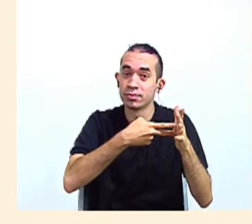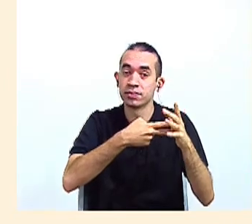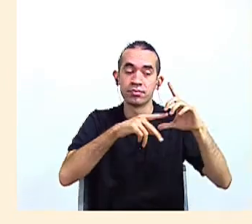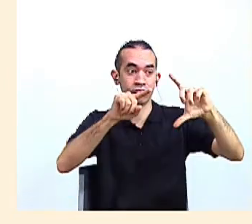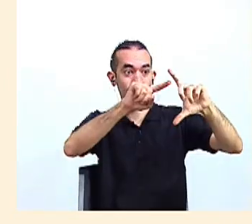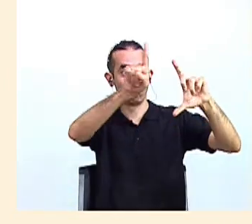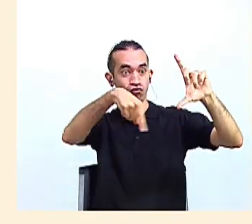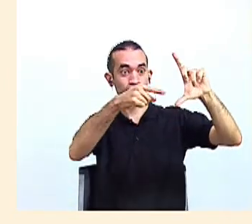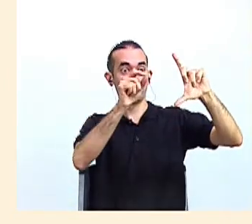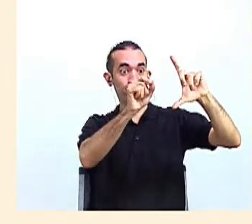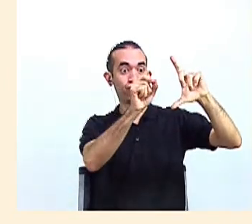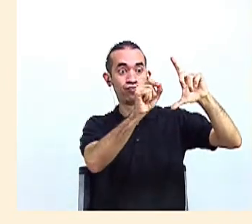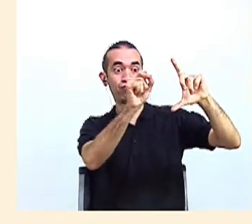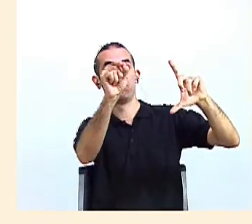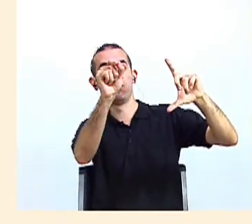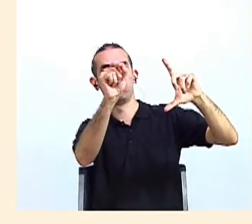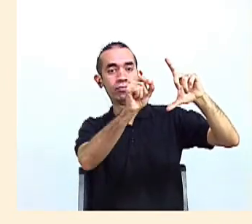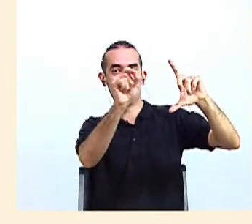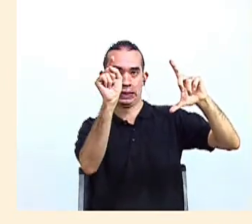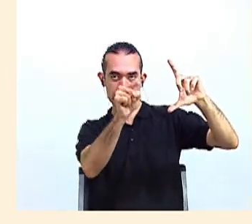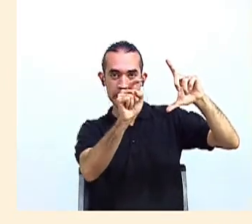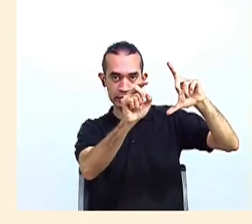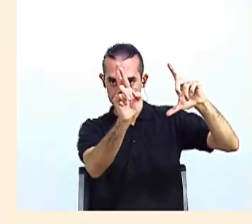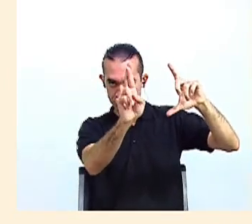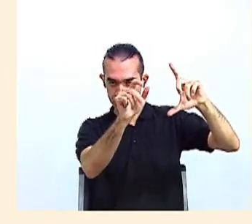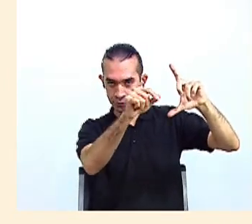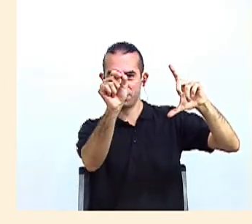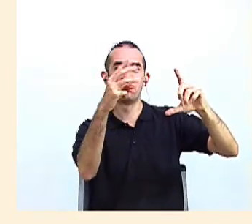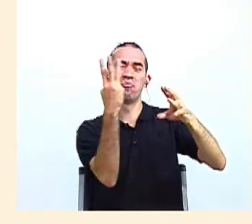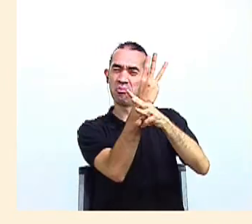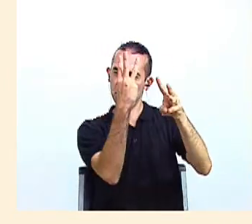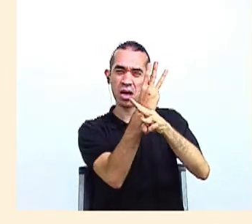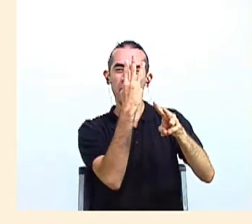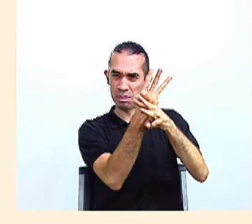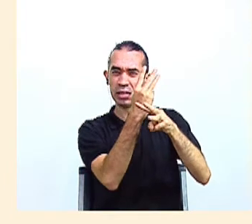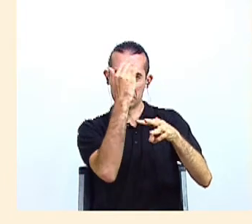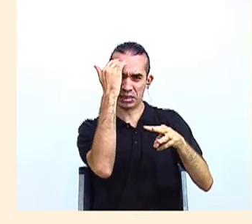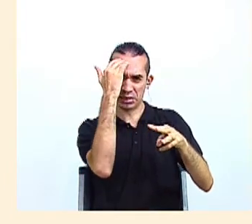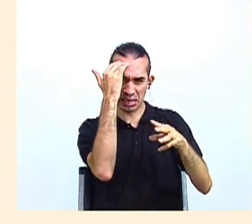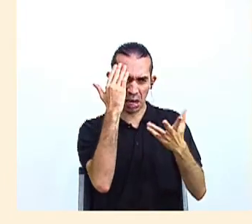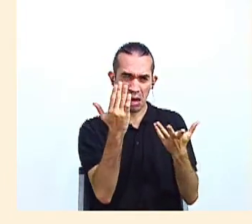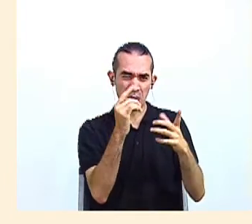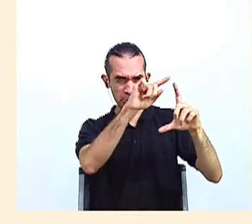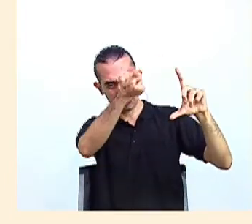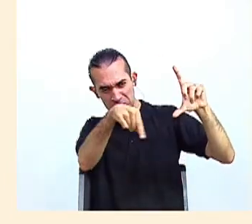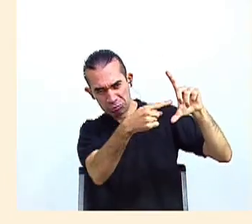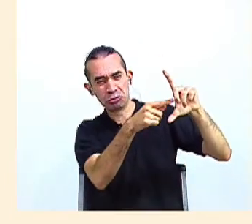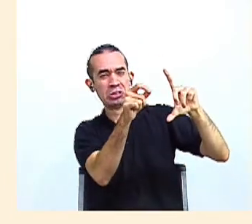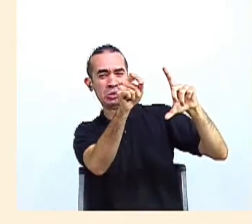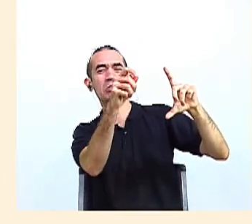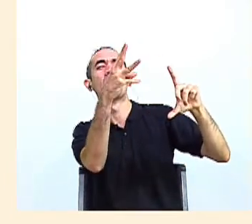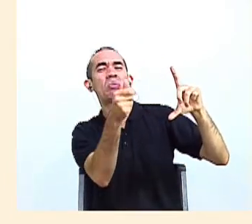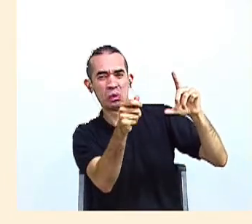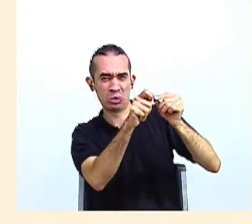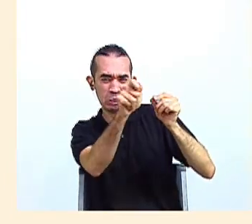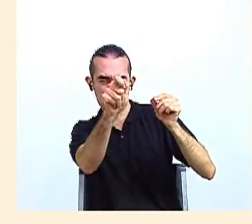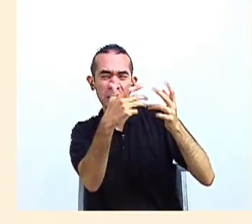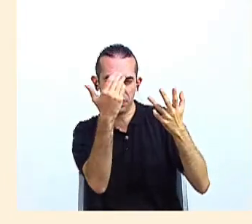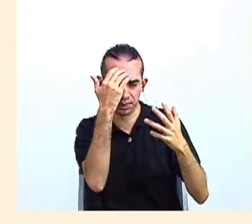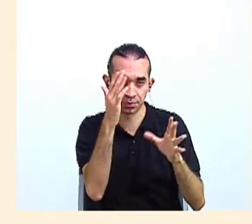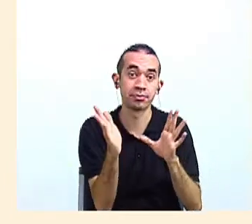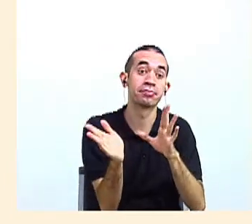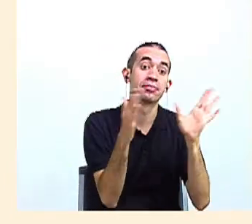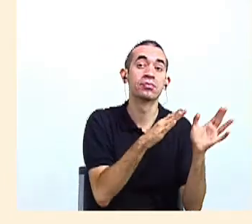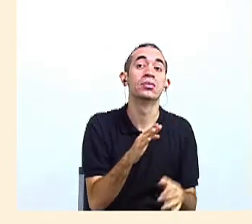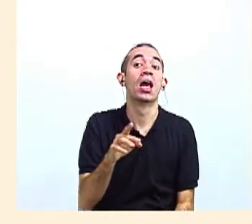sí, desde cualquier punto de la circunferencia, como en matemáticas, cuando debemos sacar el radio de tal circunferencia. Pero